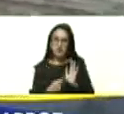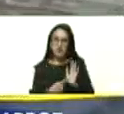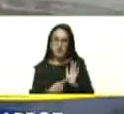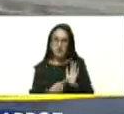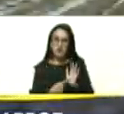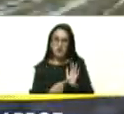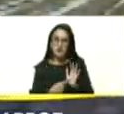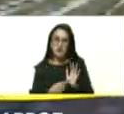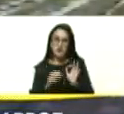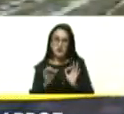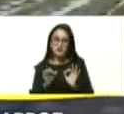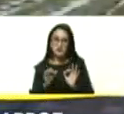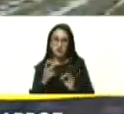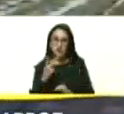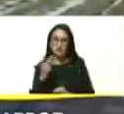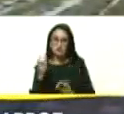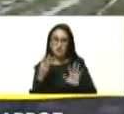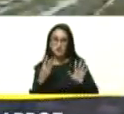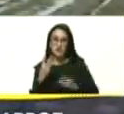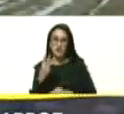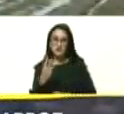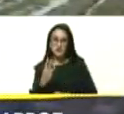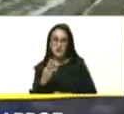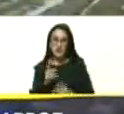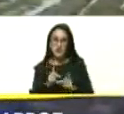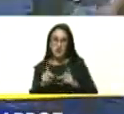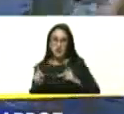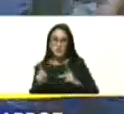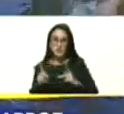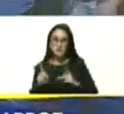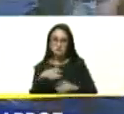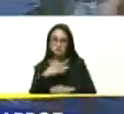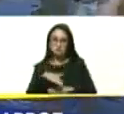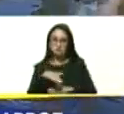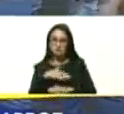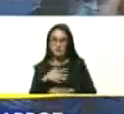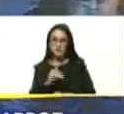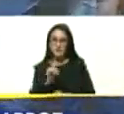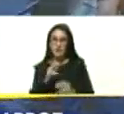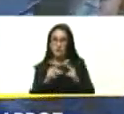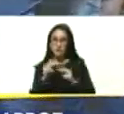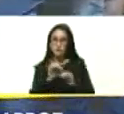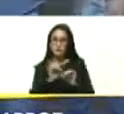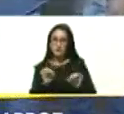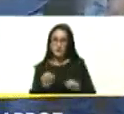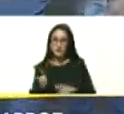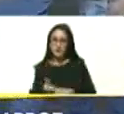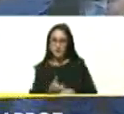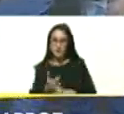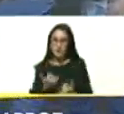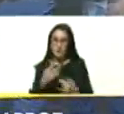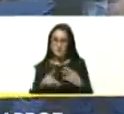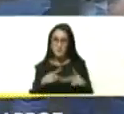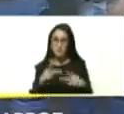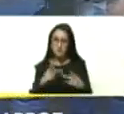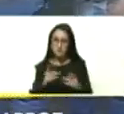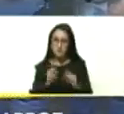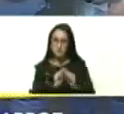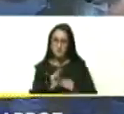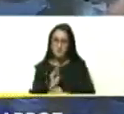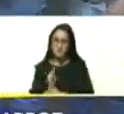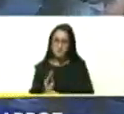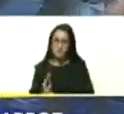la canalización. Son 283 kilómetros de canales que hay construido en el sistema de riego y estamos en el proceso de